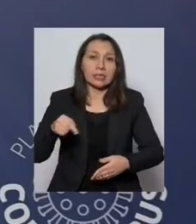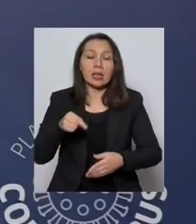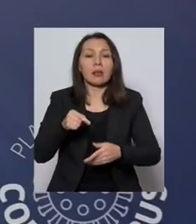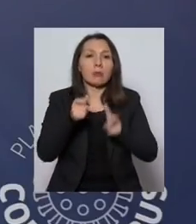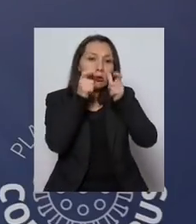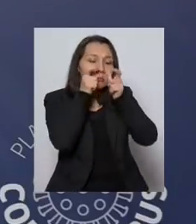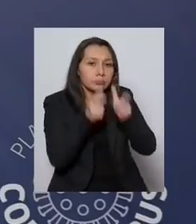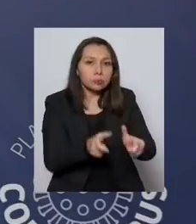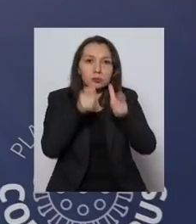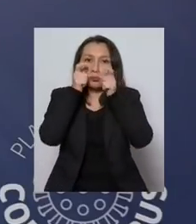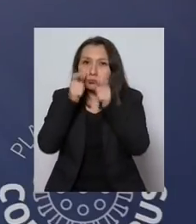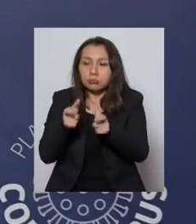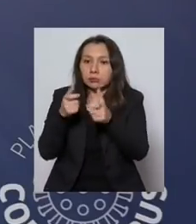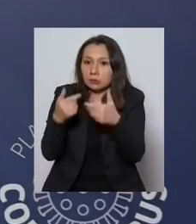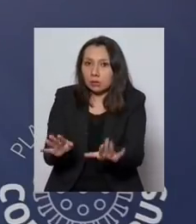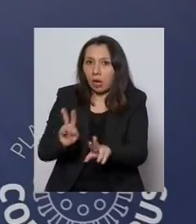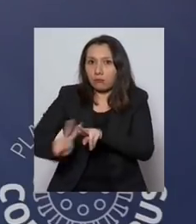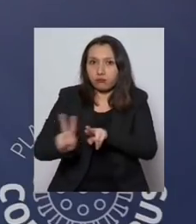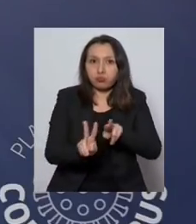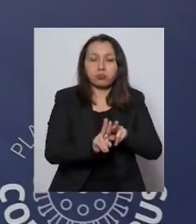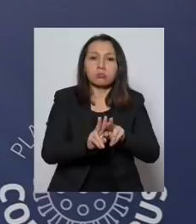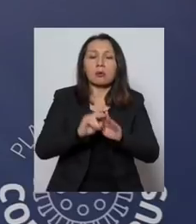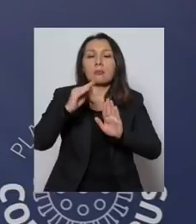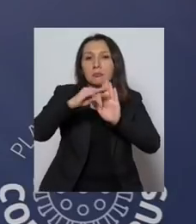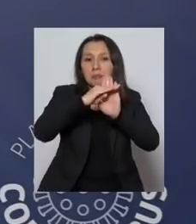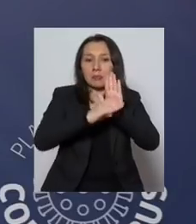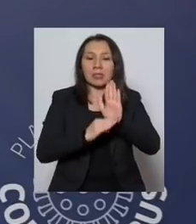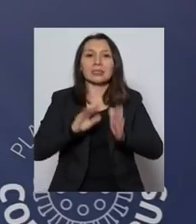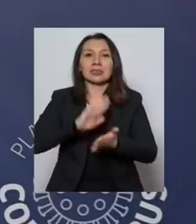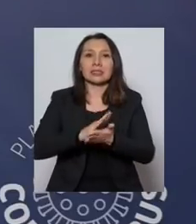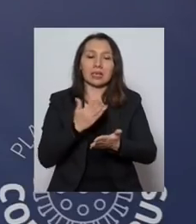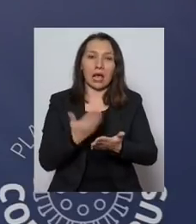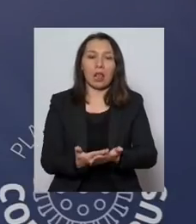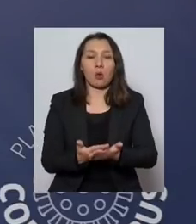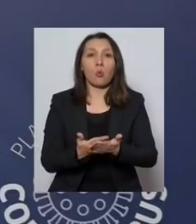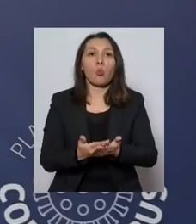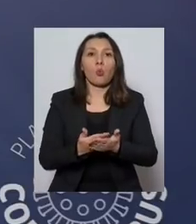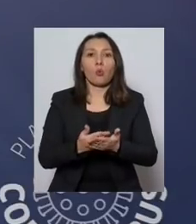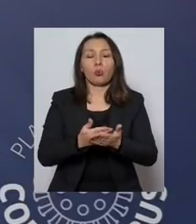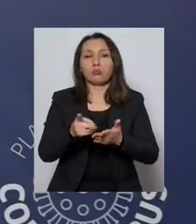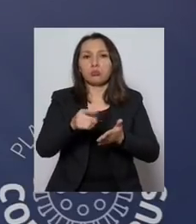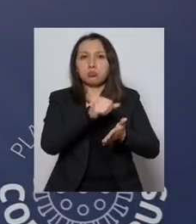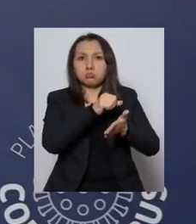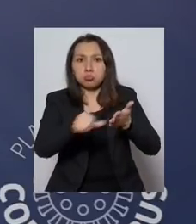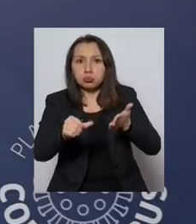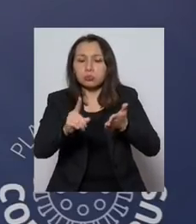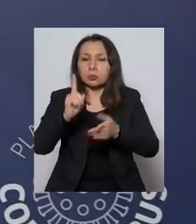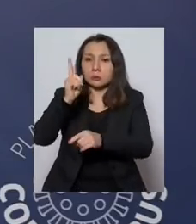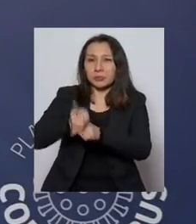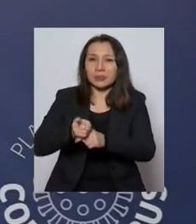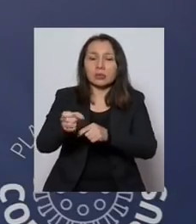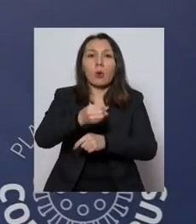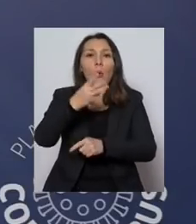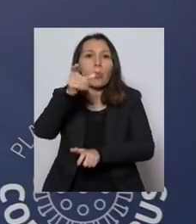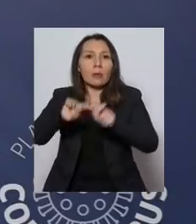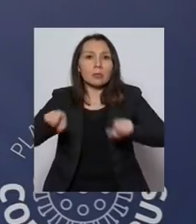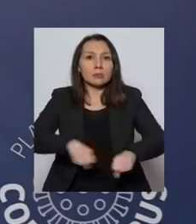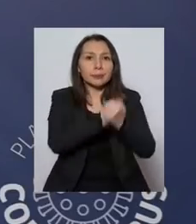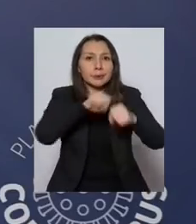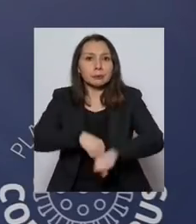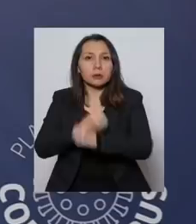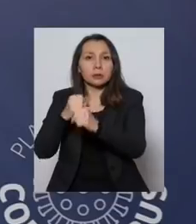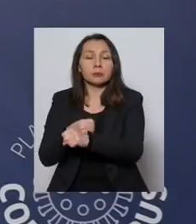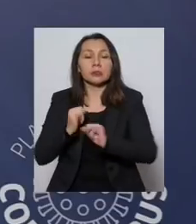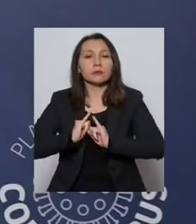las fiscalizaciones que se han hecho, de las medidas sanitarias, las sanciones que se han establecido, la cantidad de detenidos y